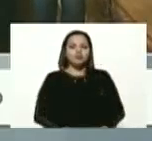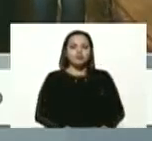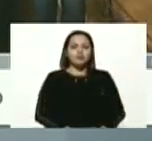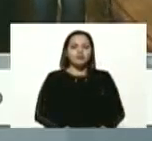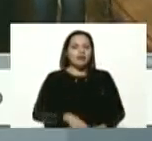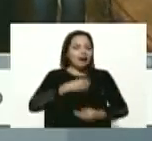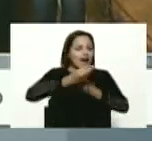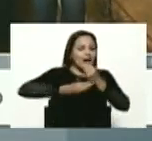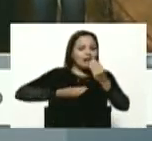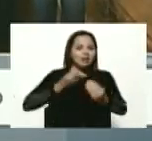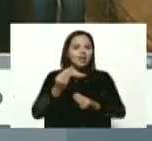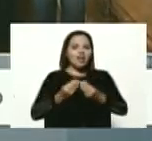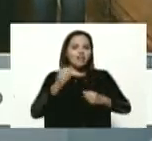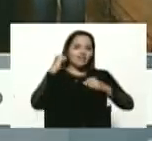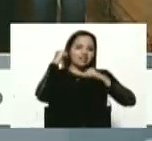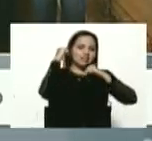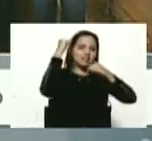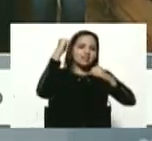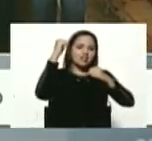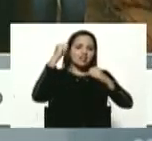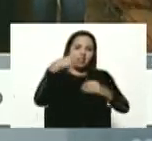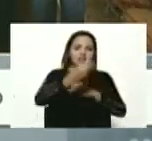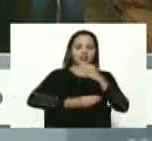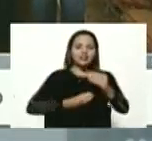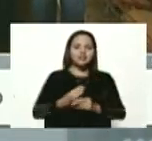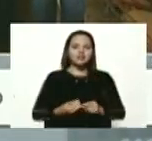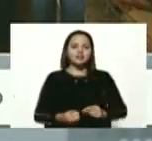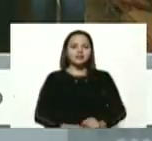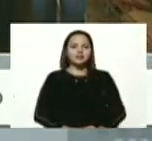Producir, vencer, producir.